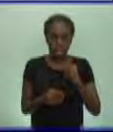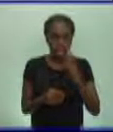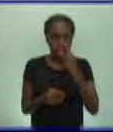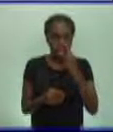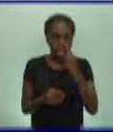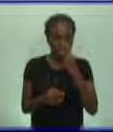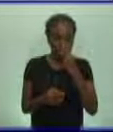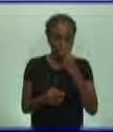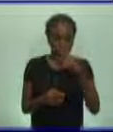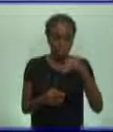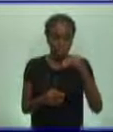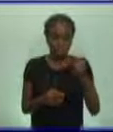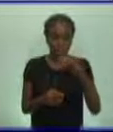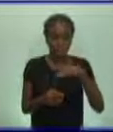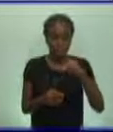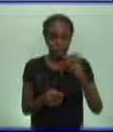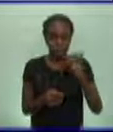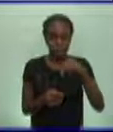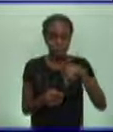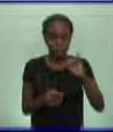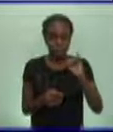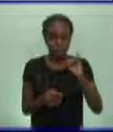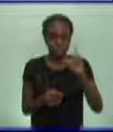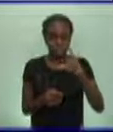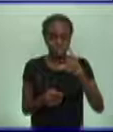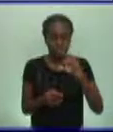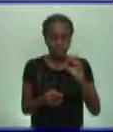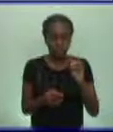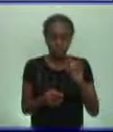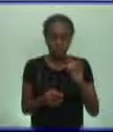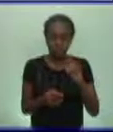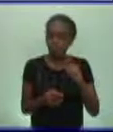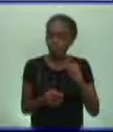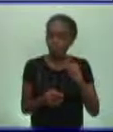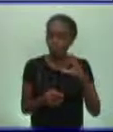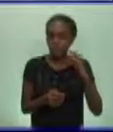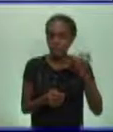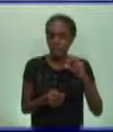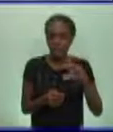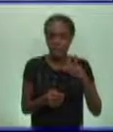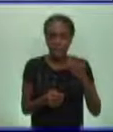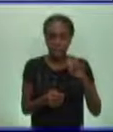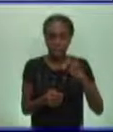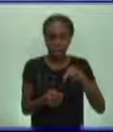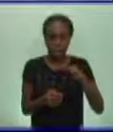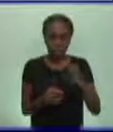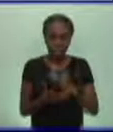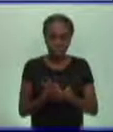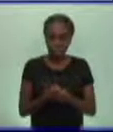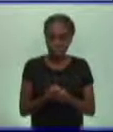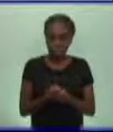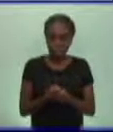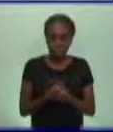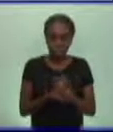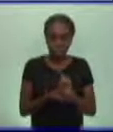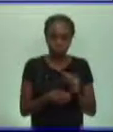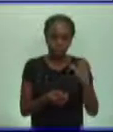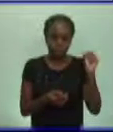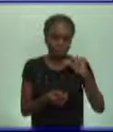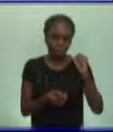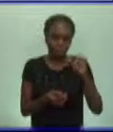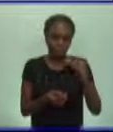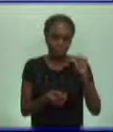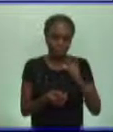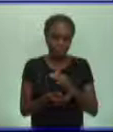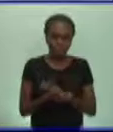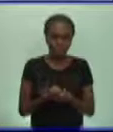un mamoncillo, le hubiese caído una calabaza. Como bien dijo él, lo hubiera desfigurado para toda